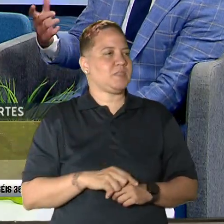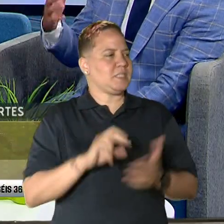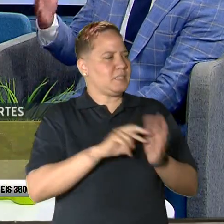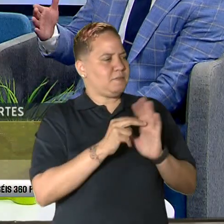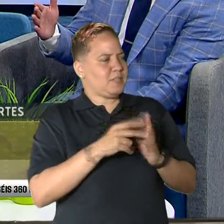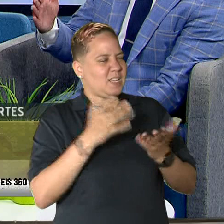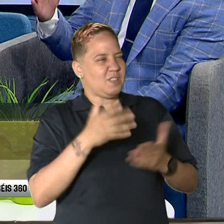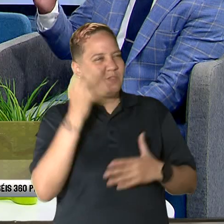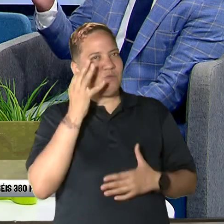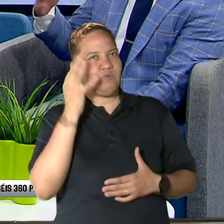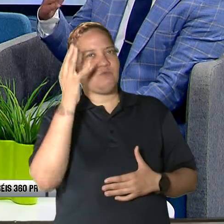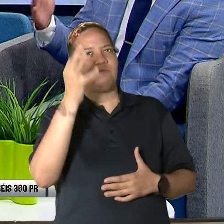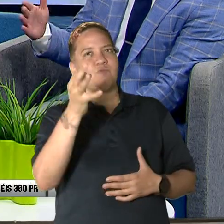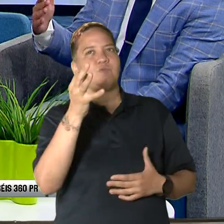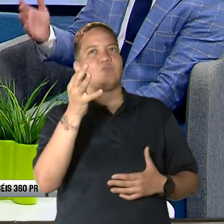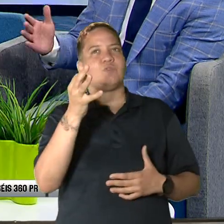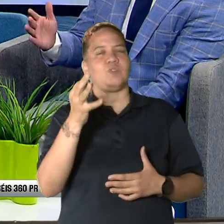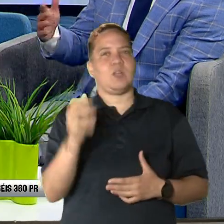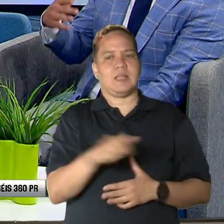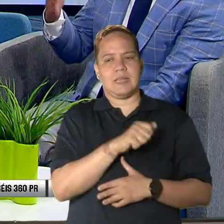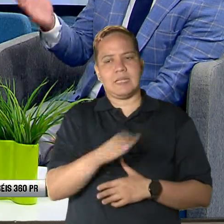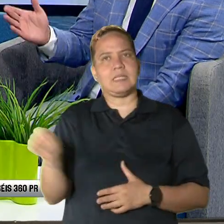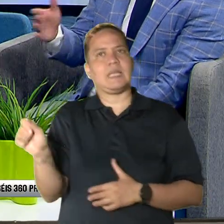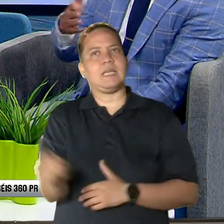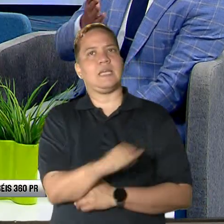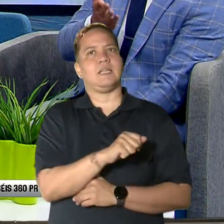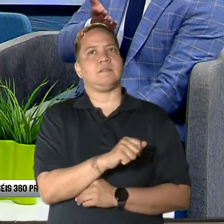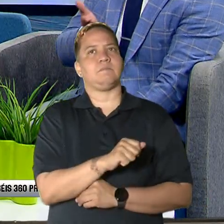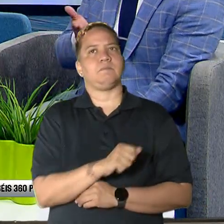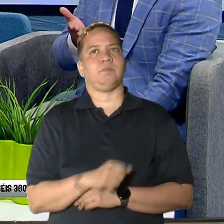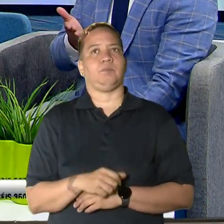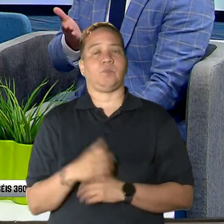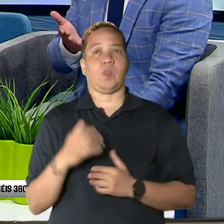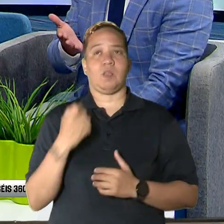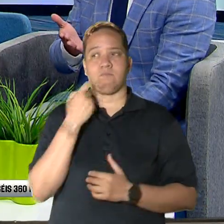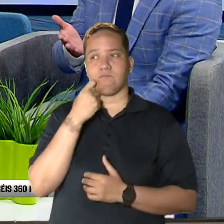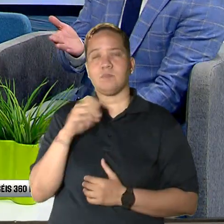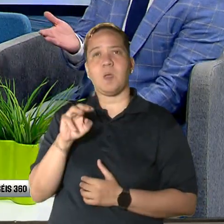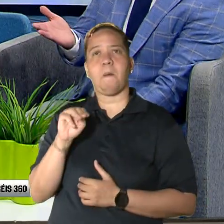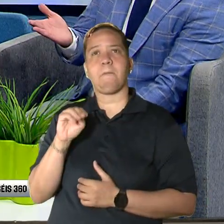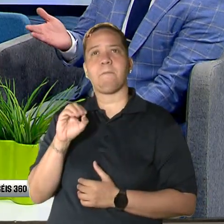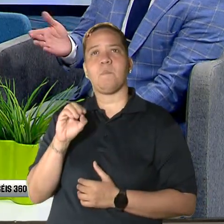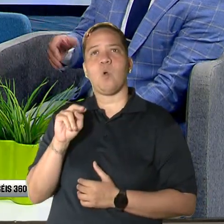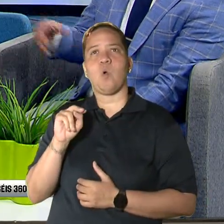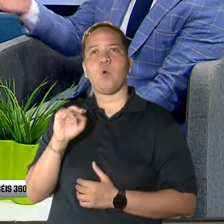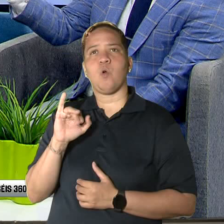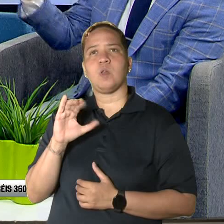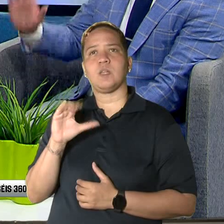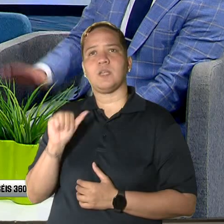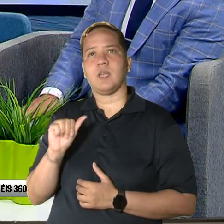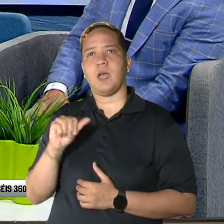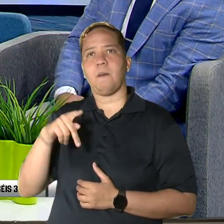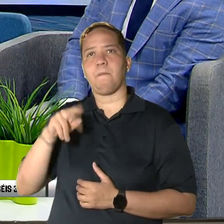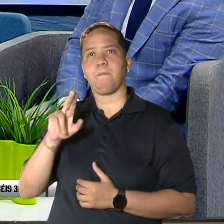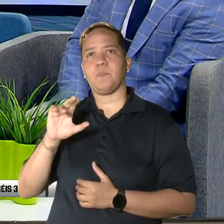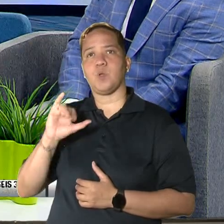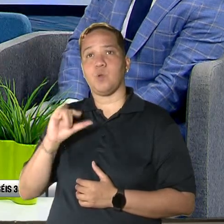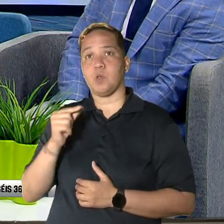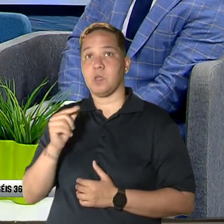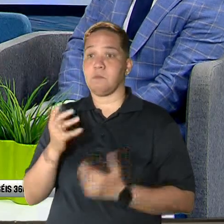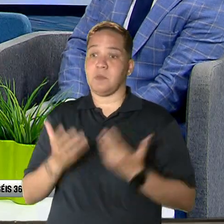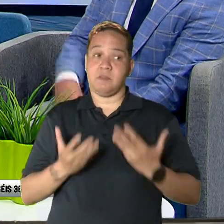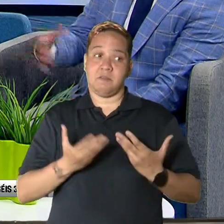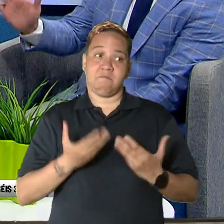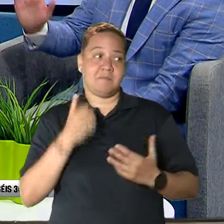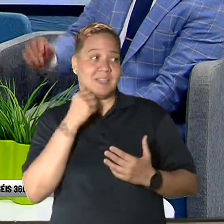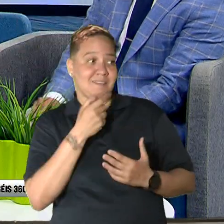el futuro del tenis de campo tenemos a Mónica hace unos años campeona de oro a lo mejor Valentina está en